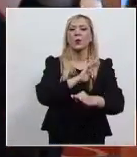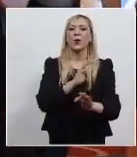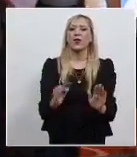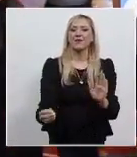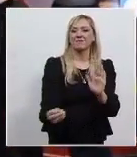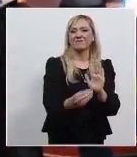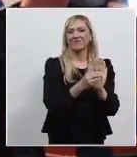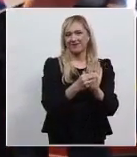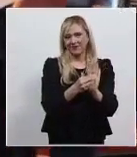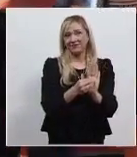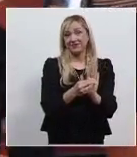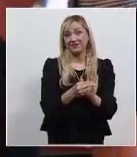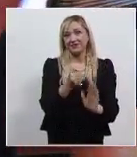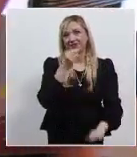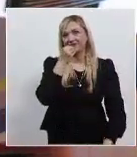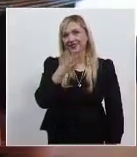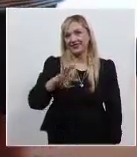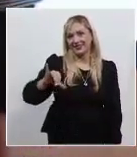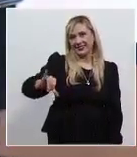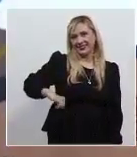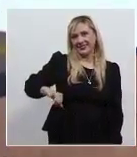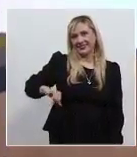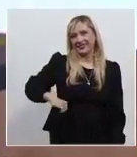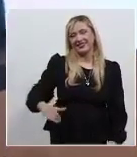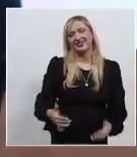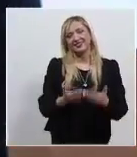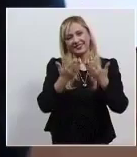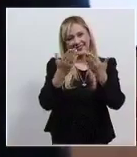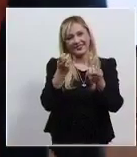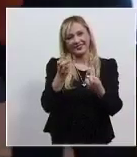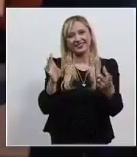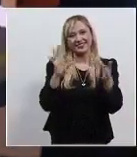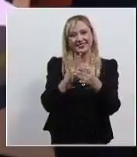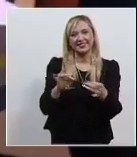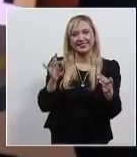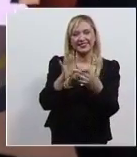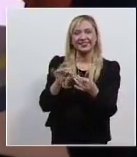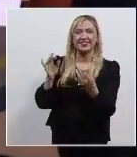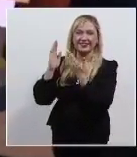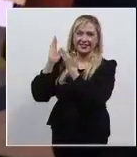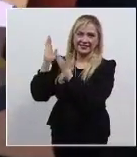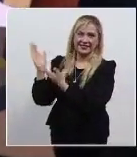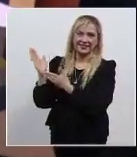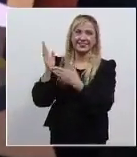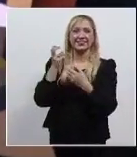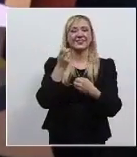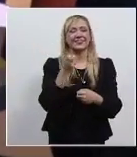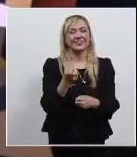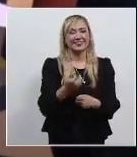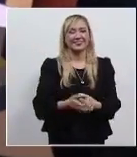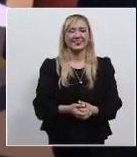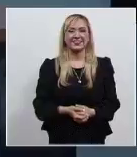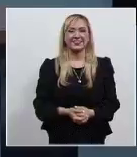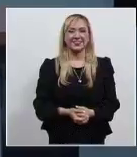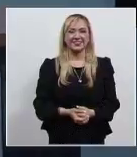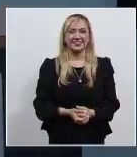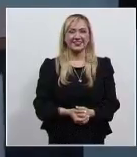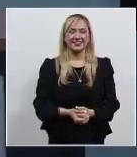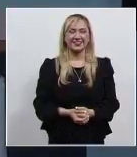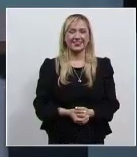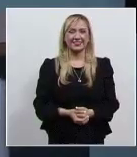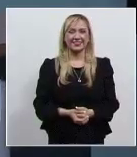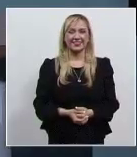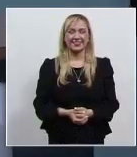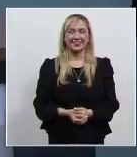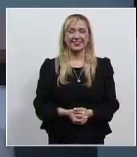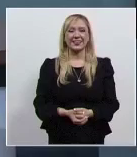Poder Judicial de la Federación, desde Lima, Perú, con imágenes de Eric Montaño y reporte de Mario López Peña.